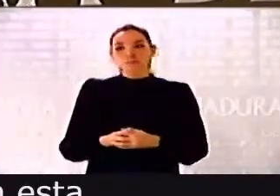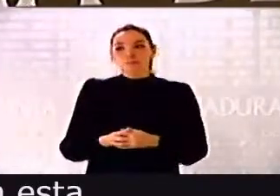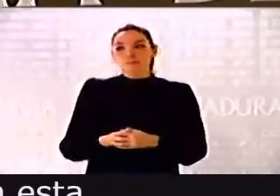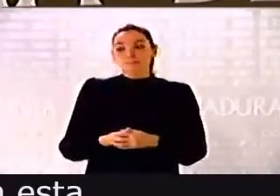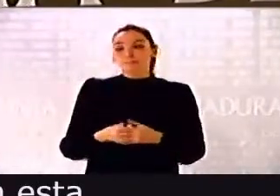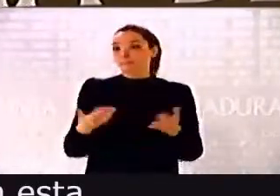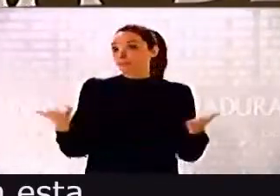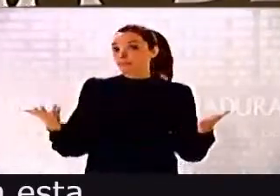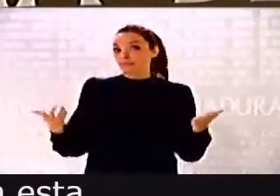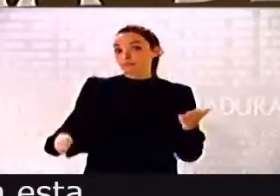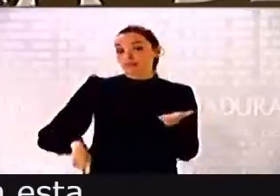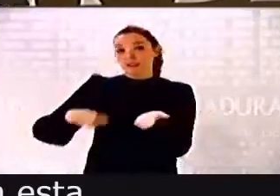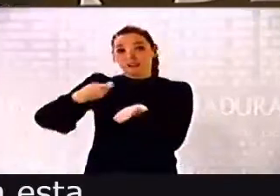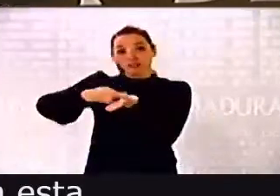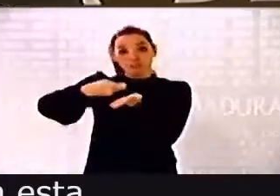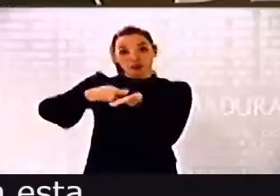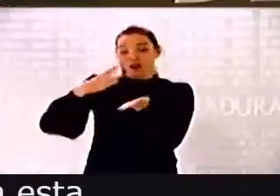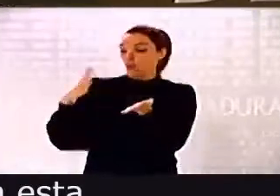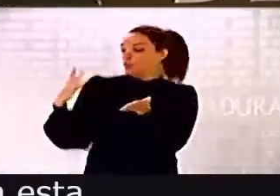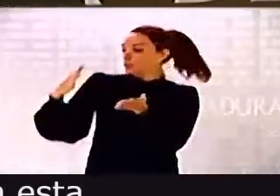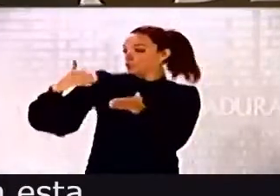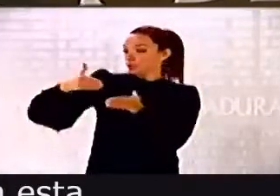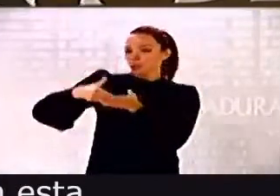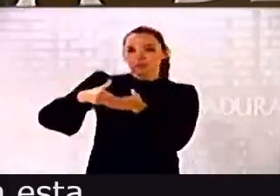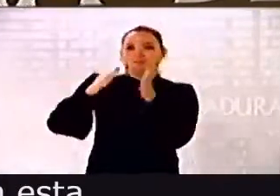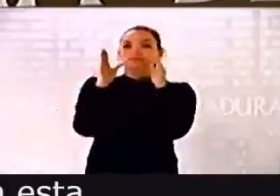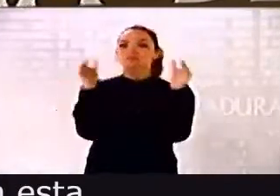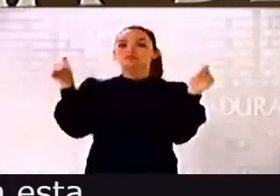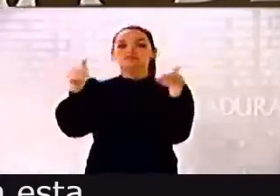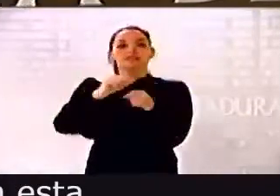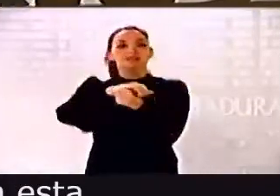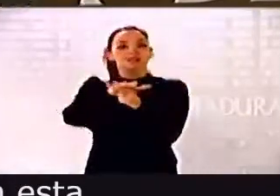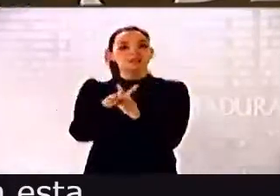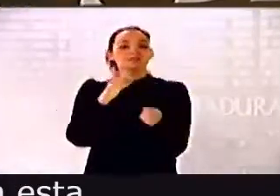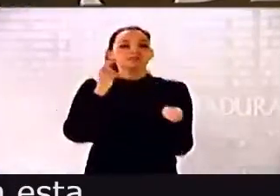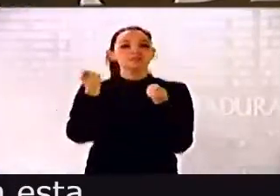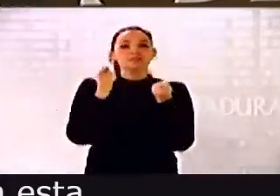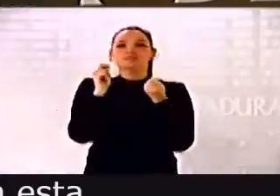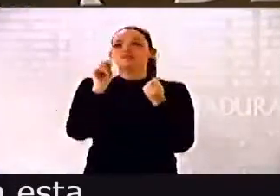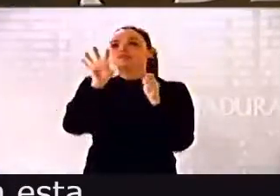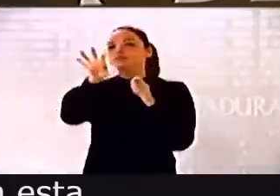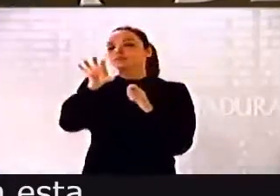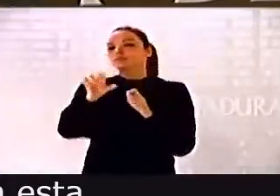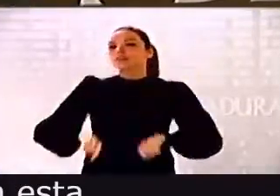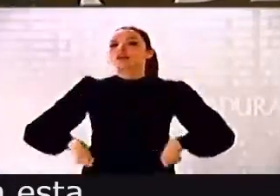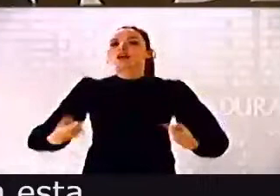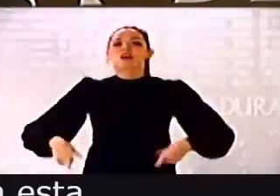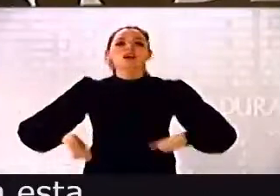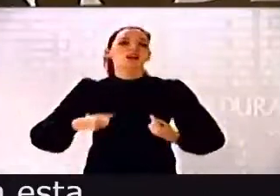lo que llevamos invertido en el afrontamiento de la pandemia COVID en Extremadura.